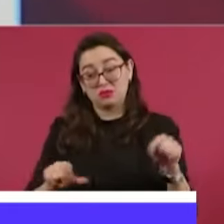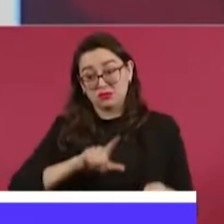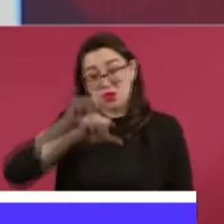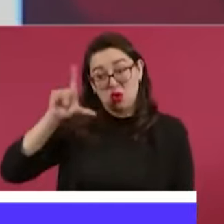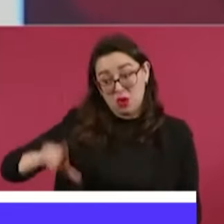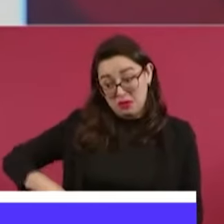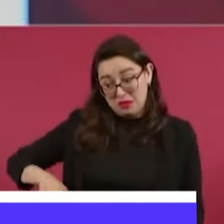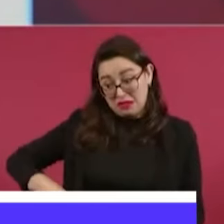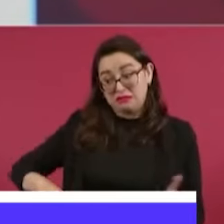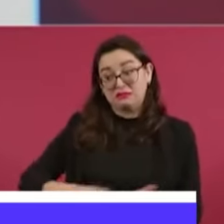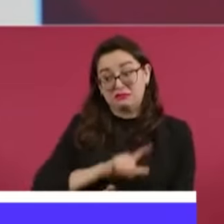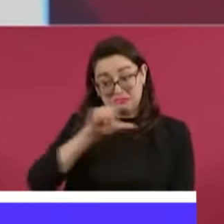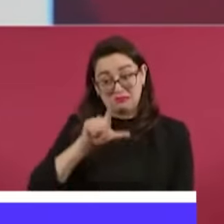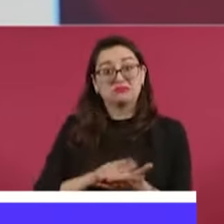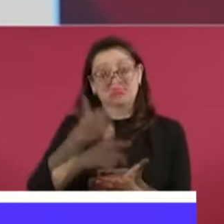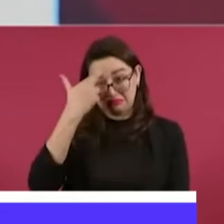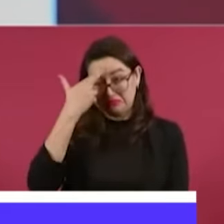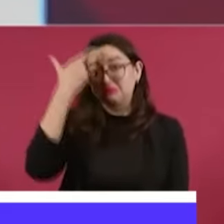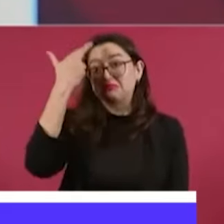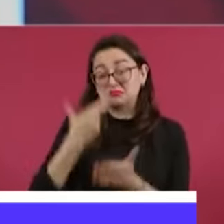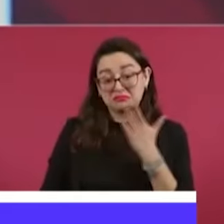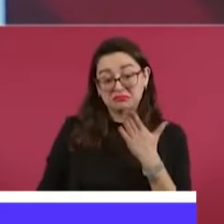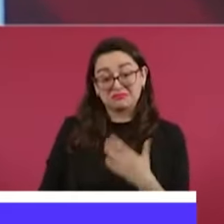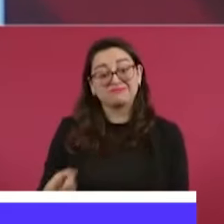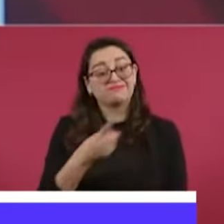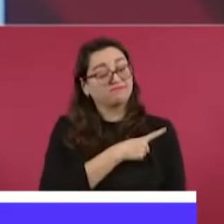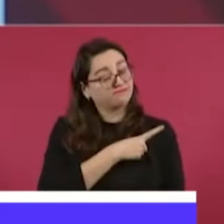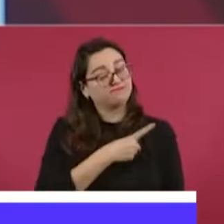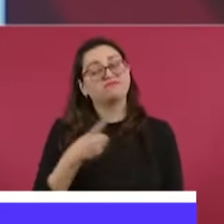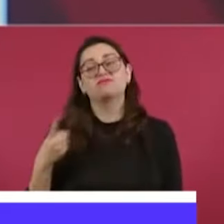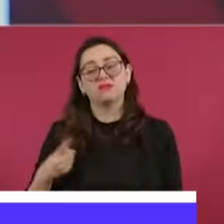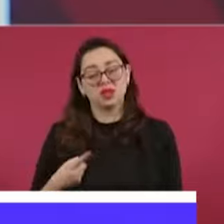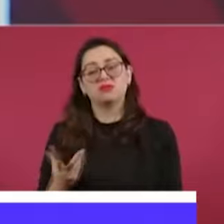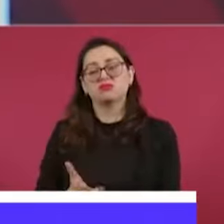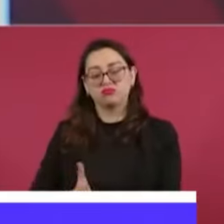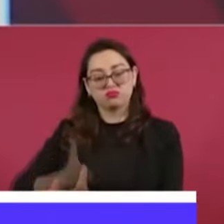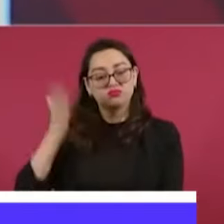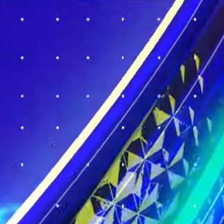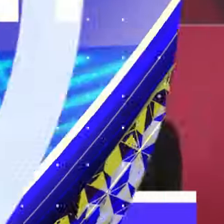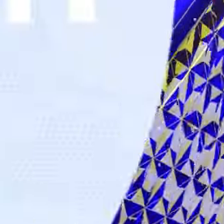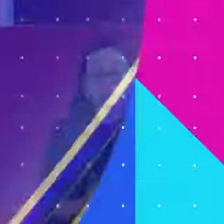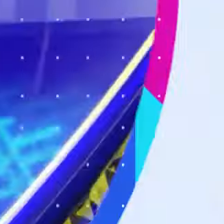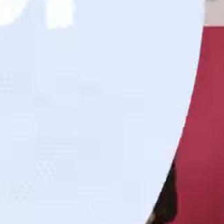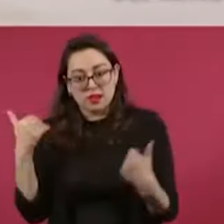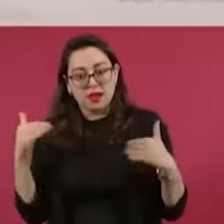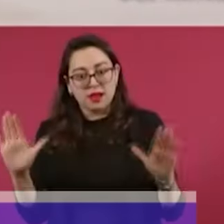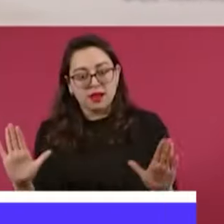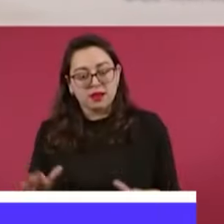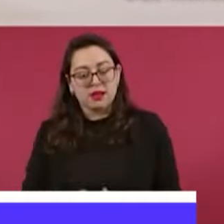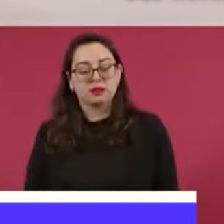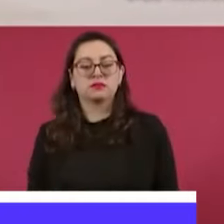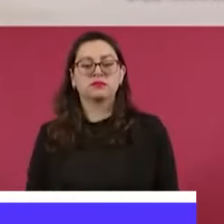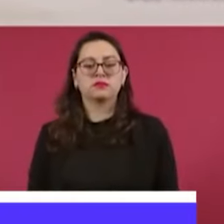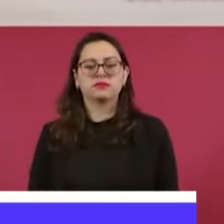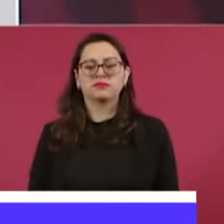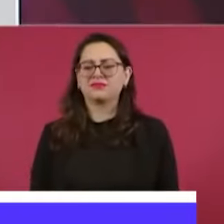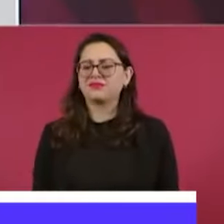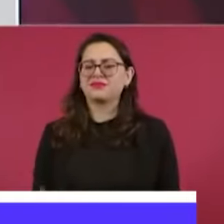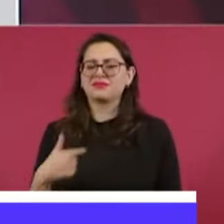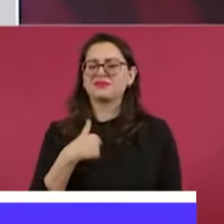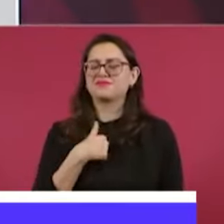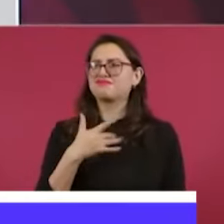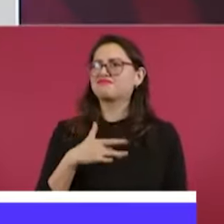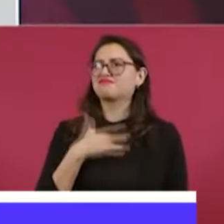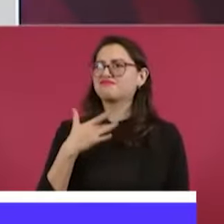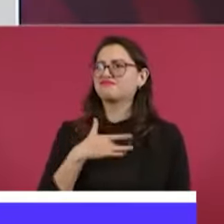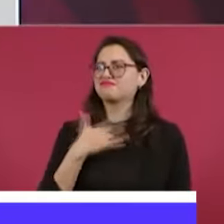yo quiero que en lo que a mí corresponde no se deje de investigar. No tengo ninguna